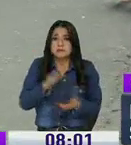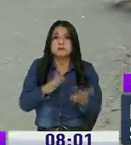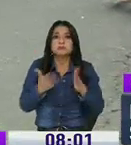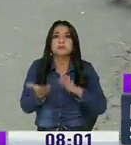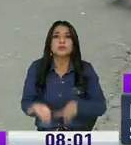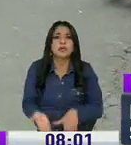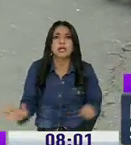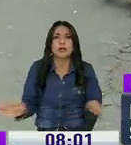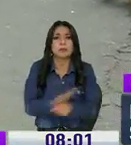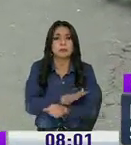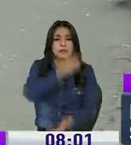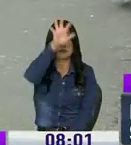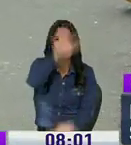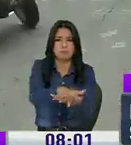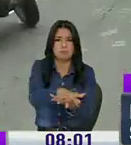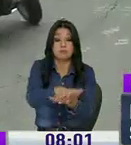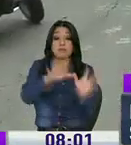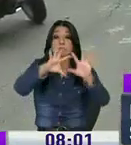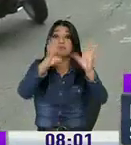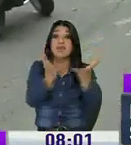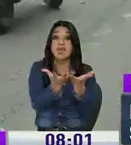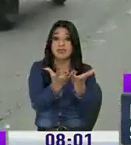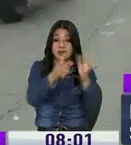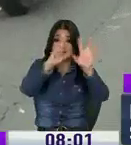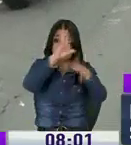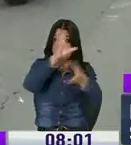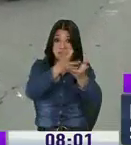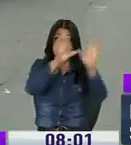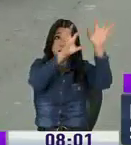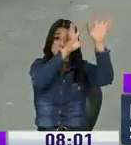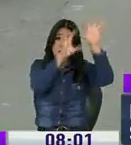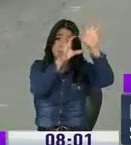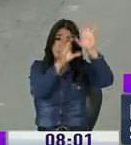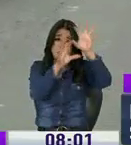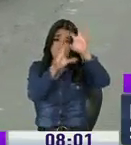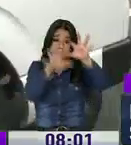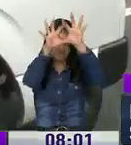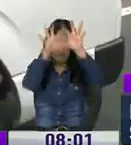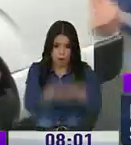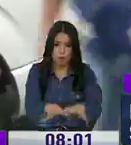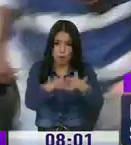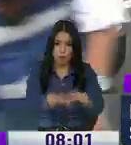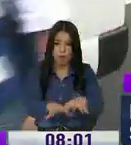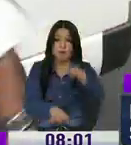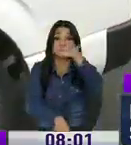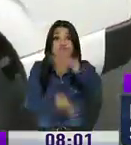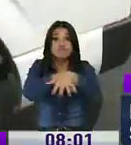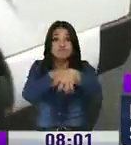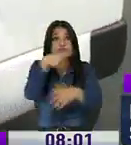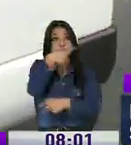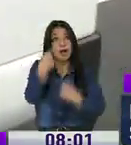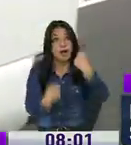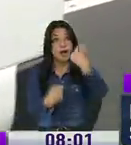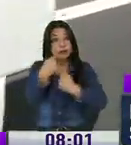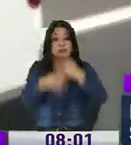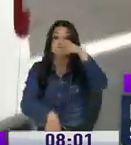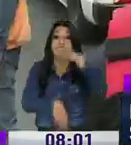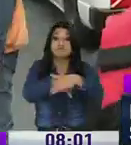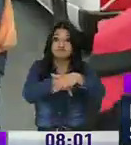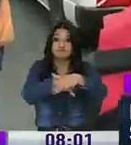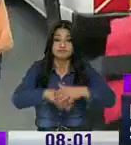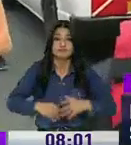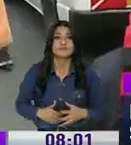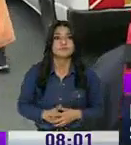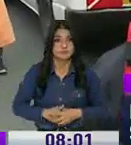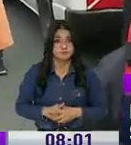morir totalmente aplastados. La enorme roca cayó de lo alto del talud y acabó con la parte delantera del carro.